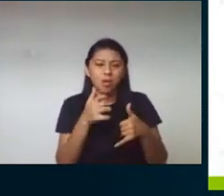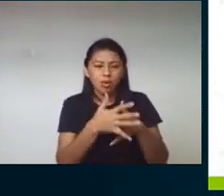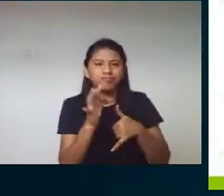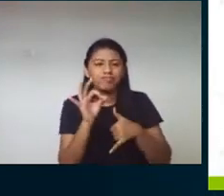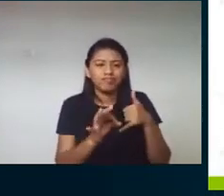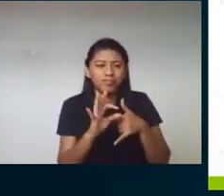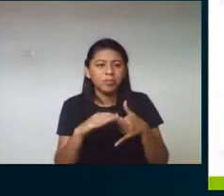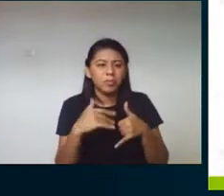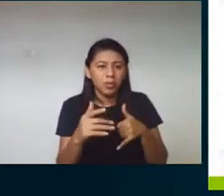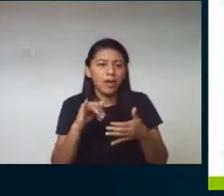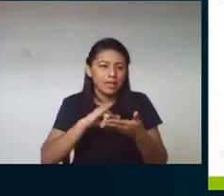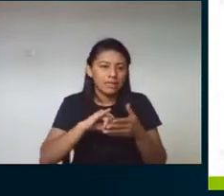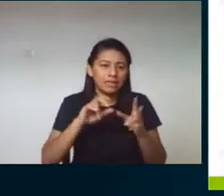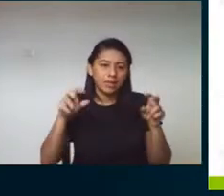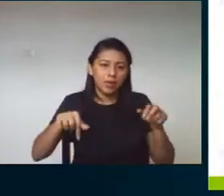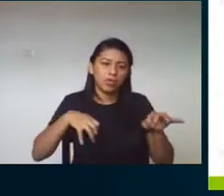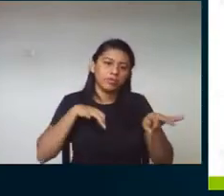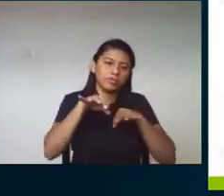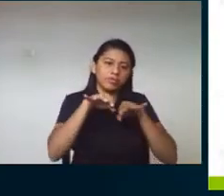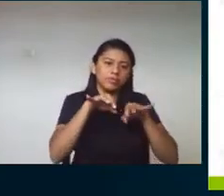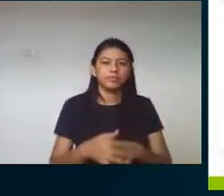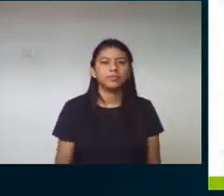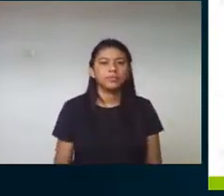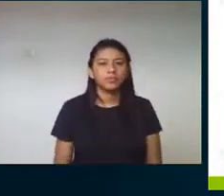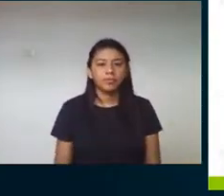Nosotros entonces reconocimos que el agua